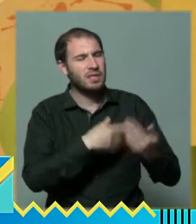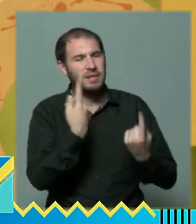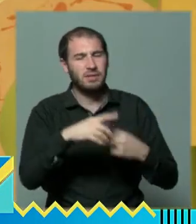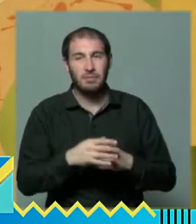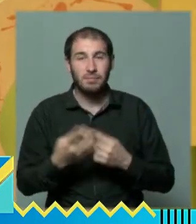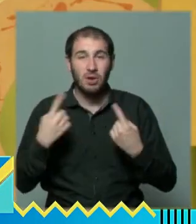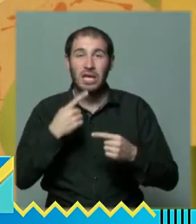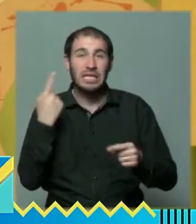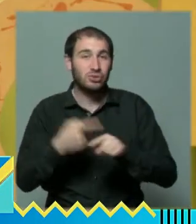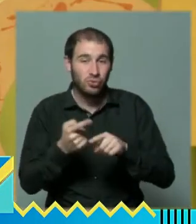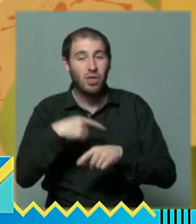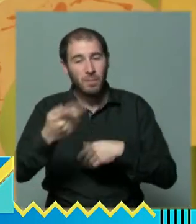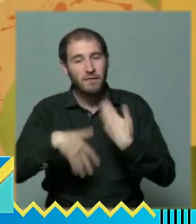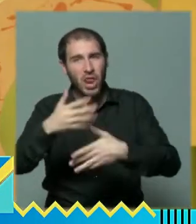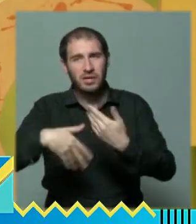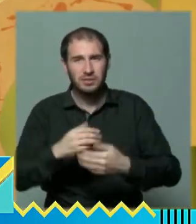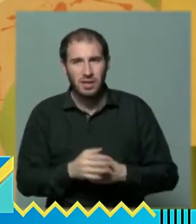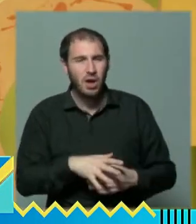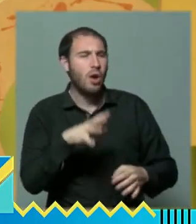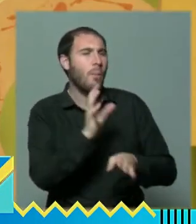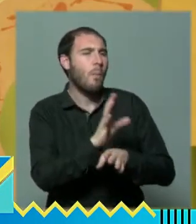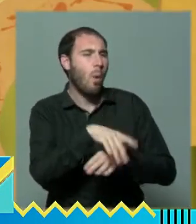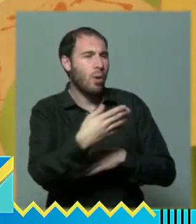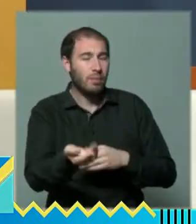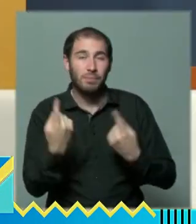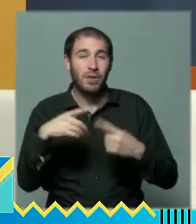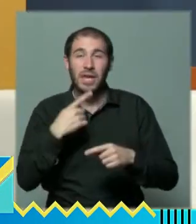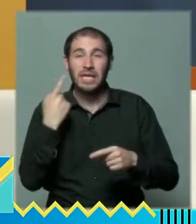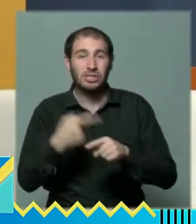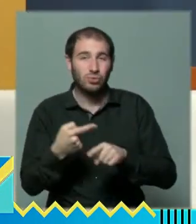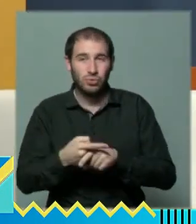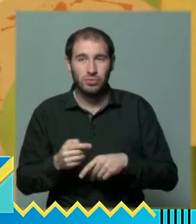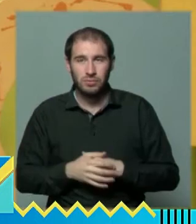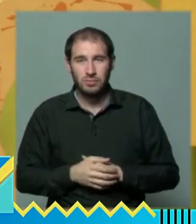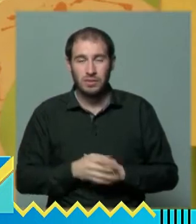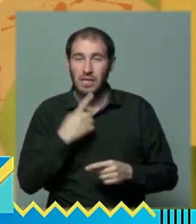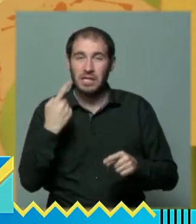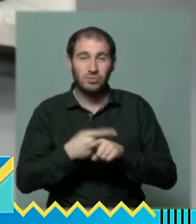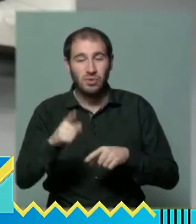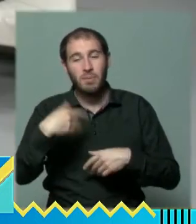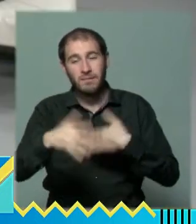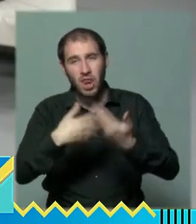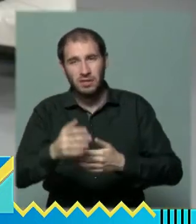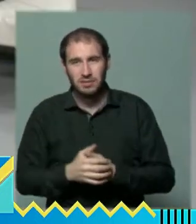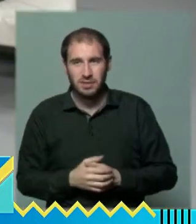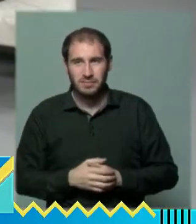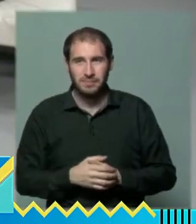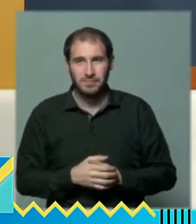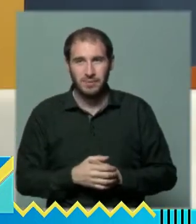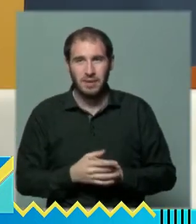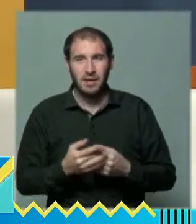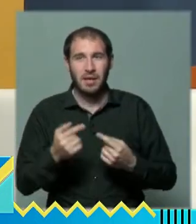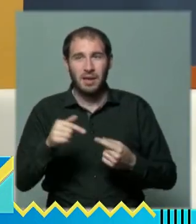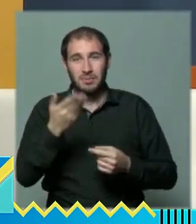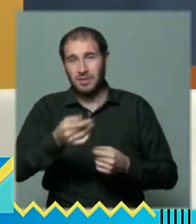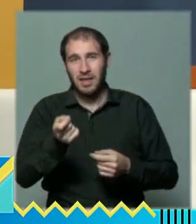Bueno, pero es que el insulto genera violencia. es la mofa o la burla o Pero es que el insulto algo que genera ofenda el insulto genera violencia y la falta un político, por pero es que